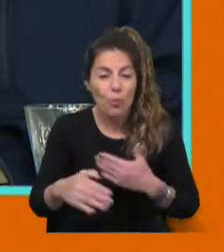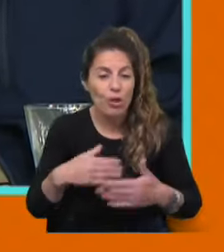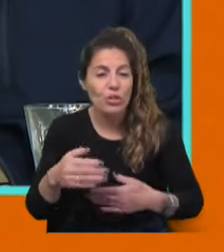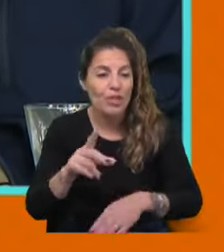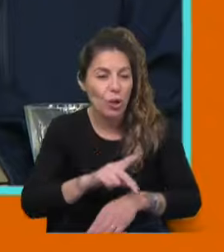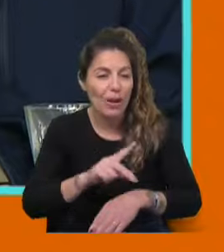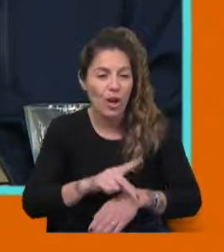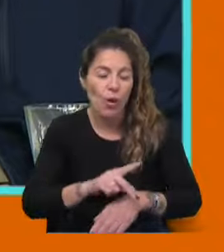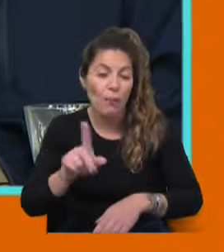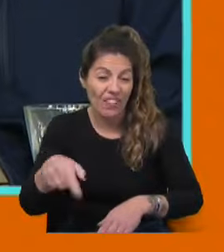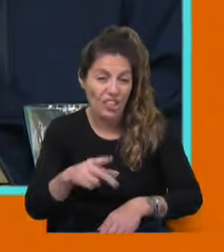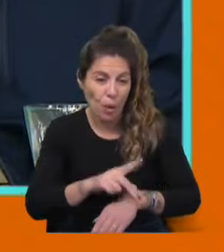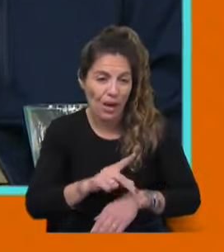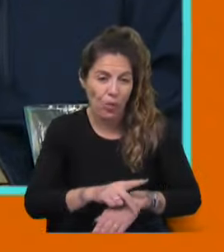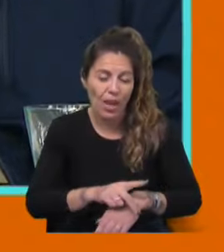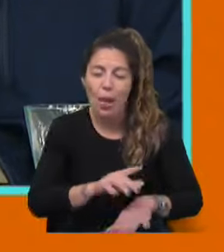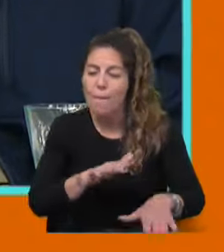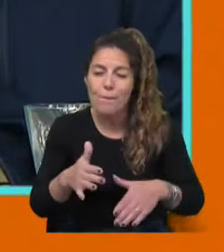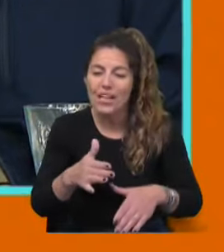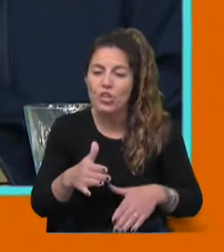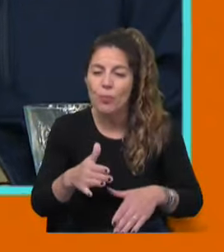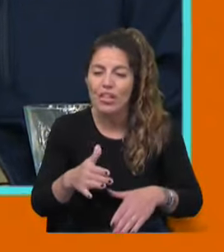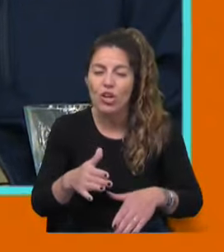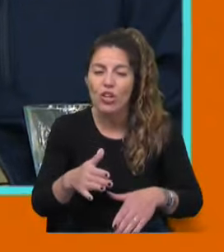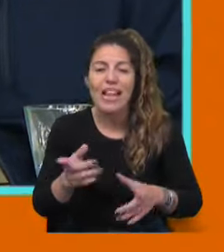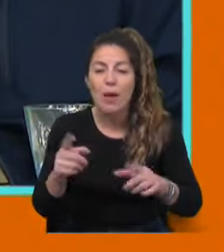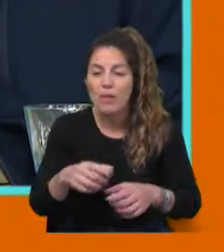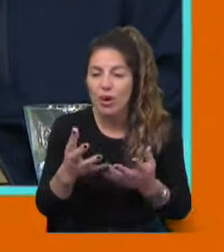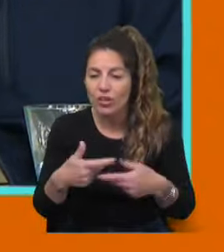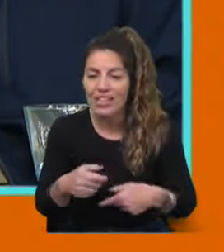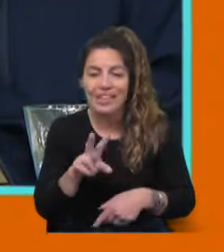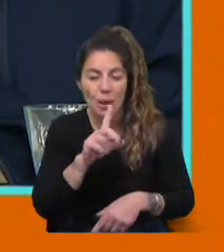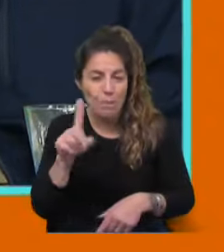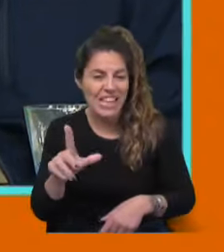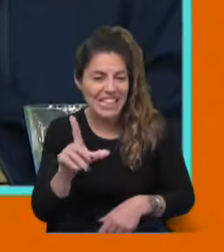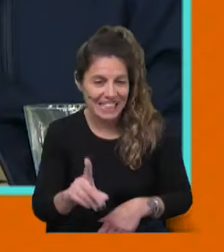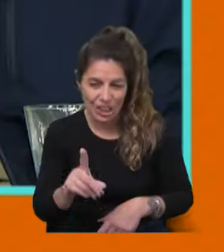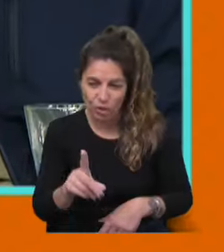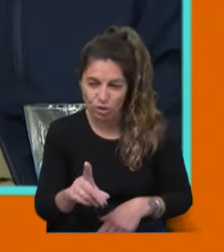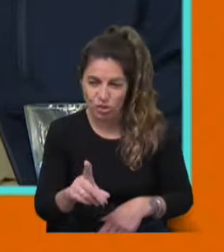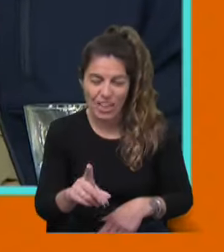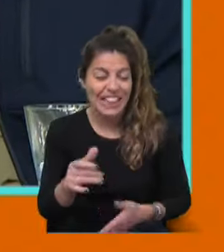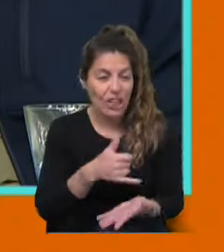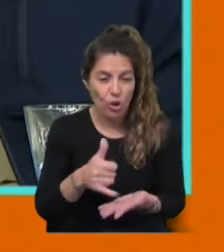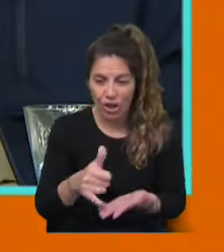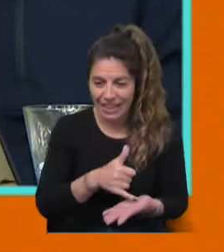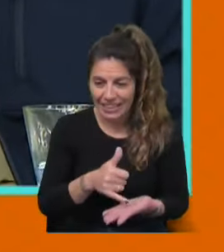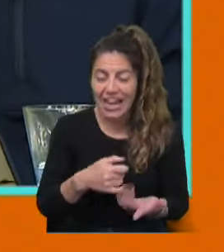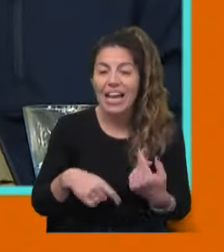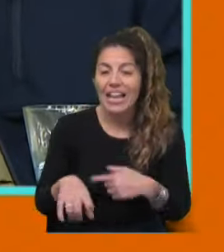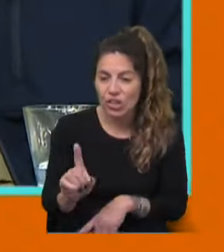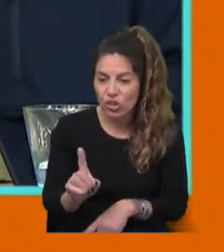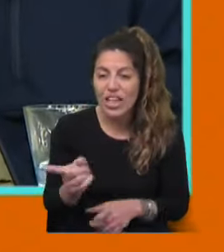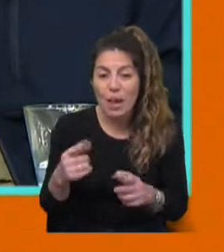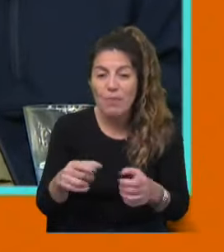esa droga vino de Paraguay, donde más o menos caen de la misma organización unos 3.000 kilos de cocaína. Entonces, la